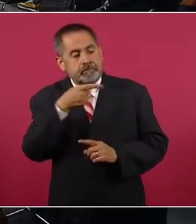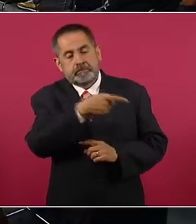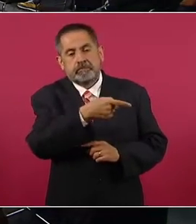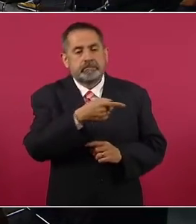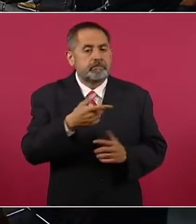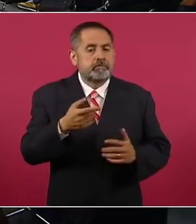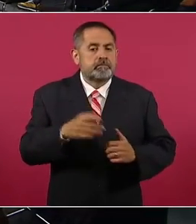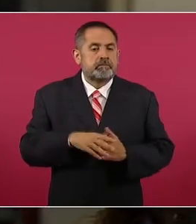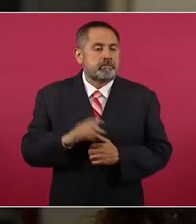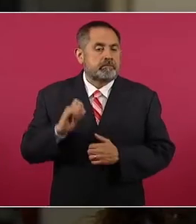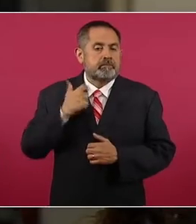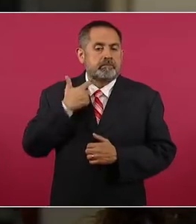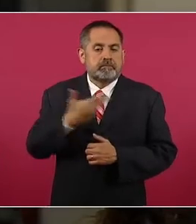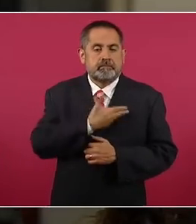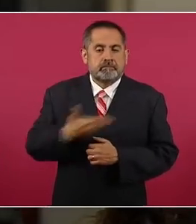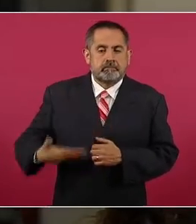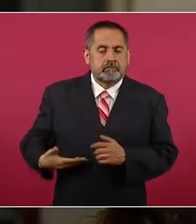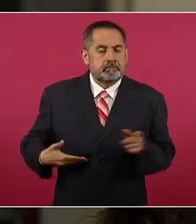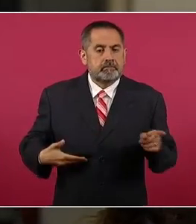el expresidente